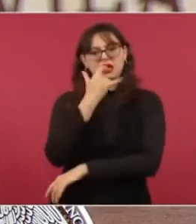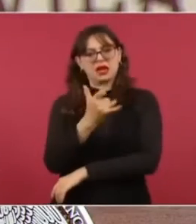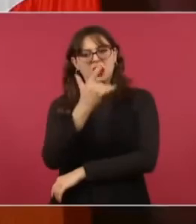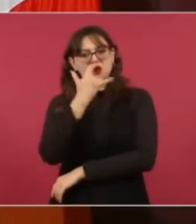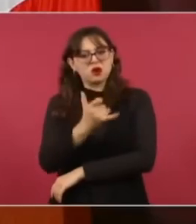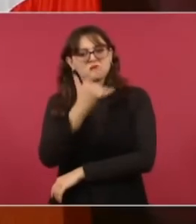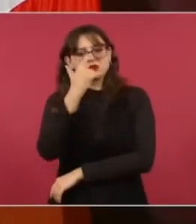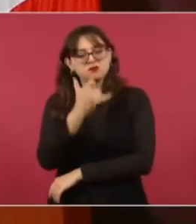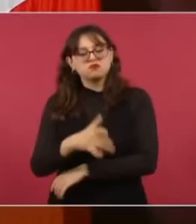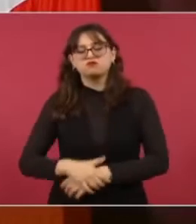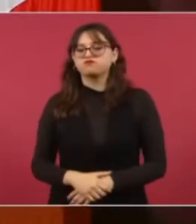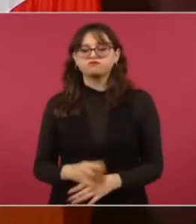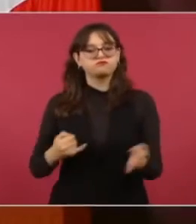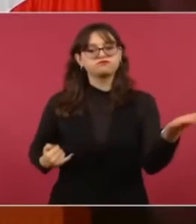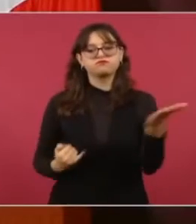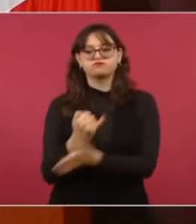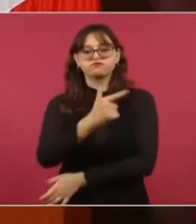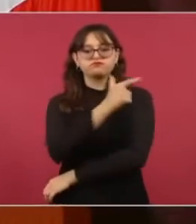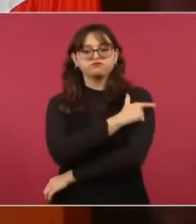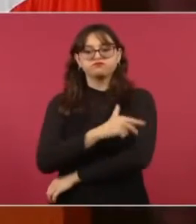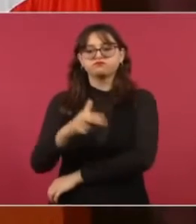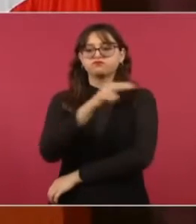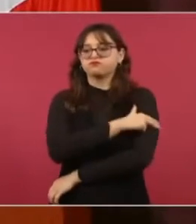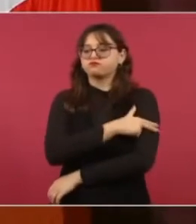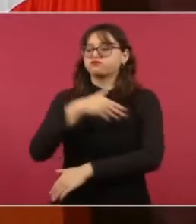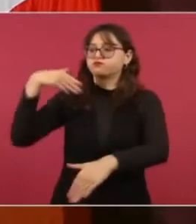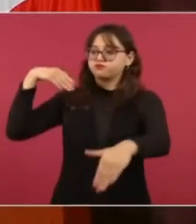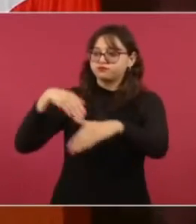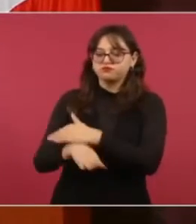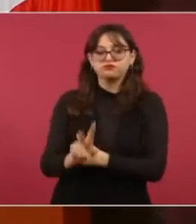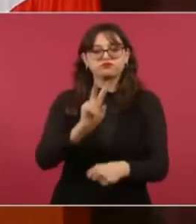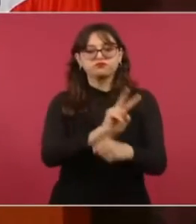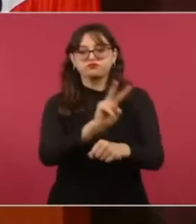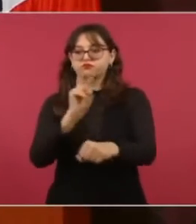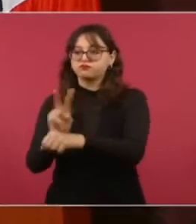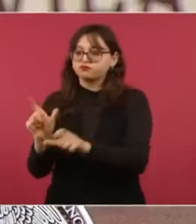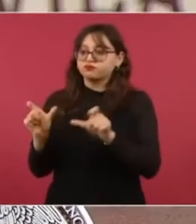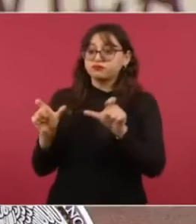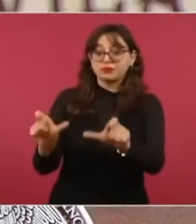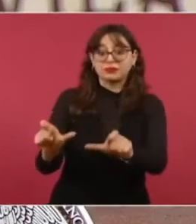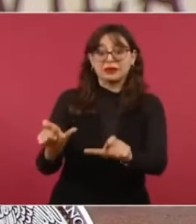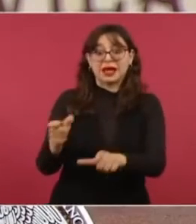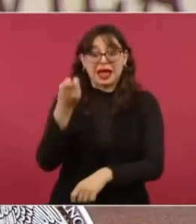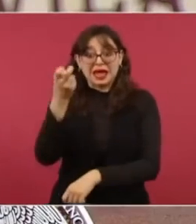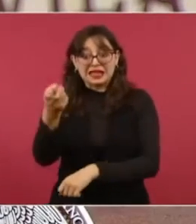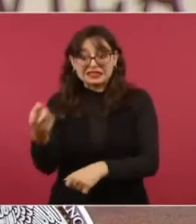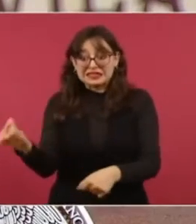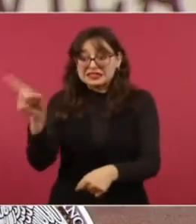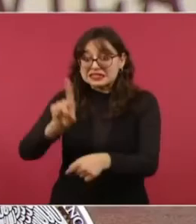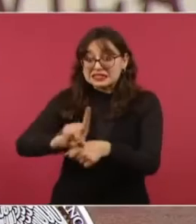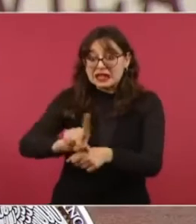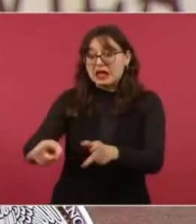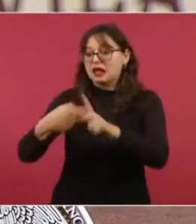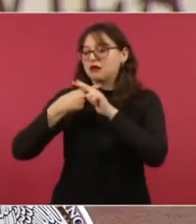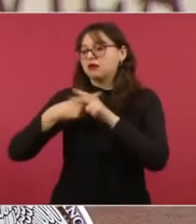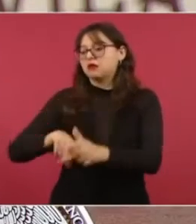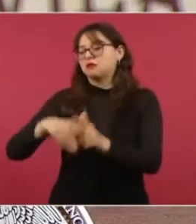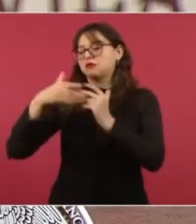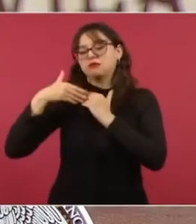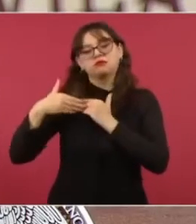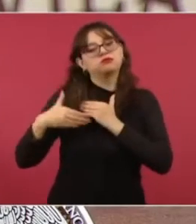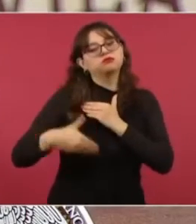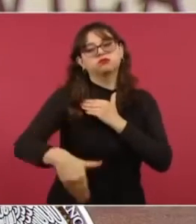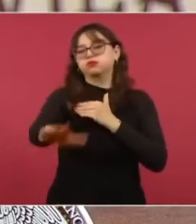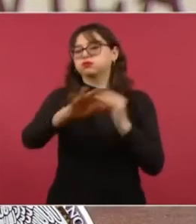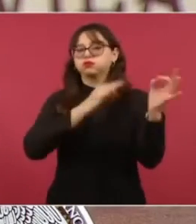México, se han diseminado noticias falsas, mentiras y ataques constantes. Esto